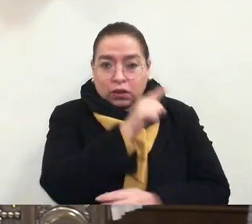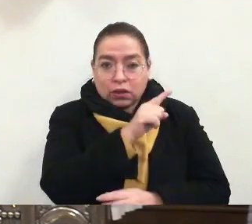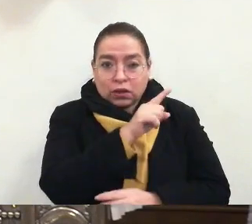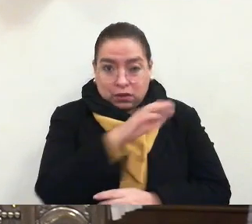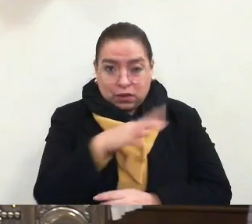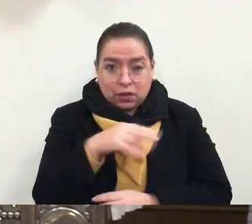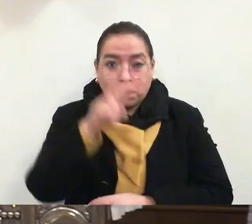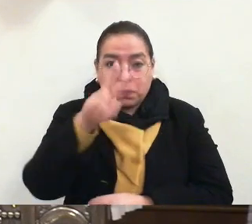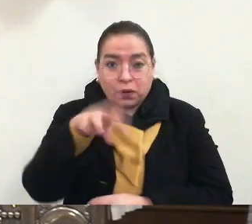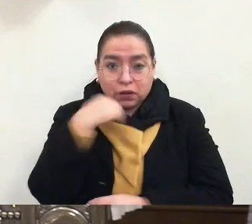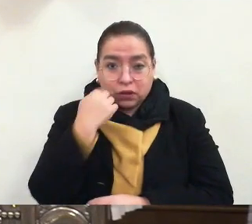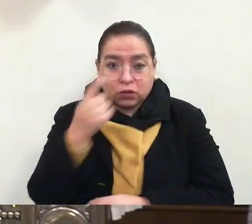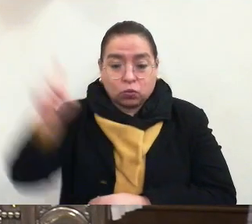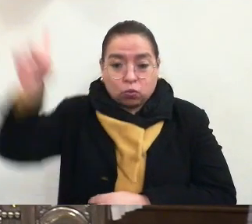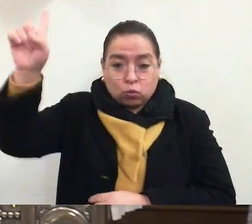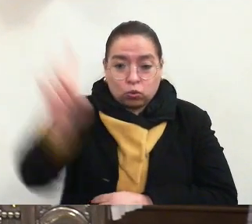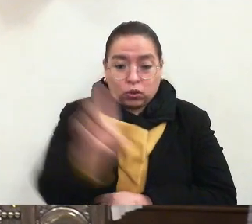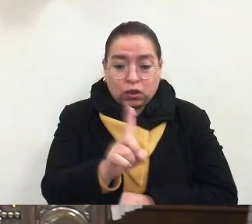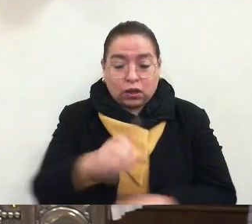haya hablado,